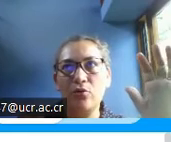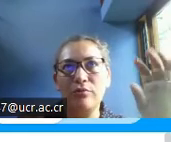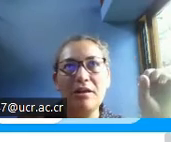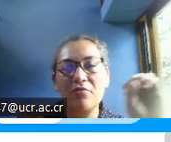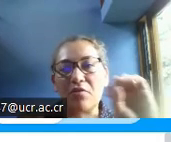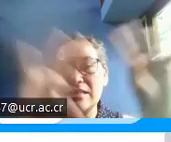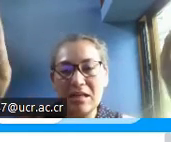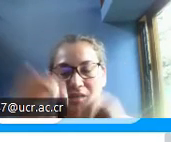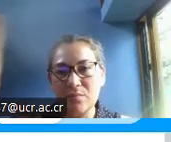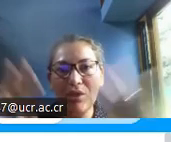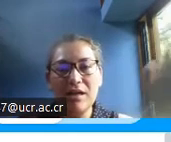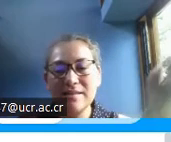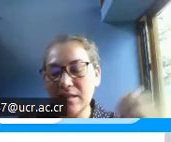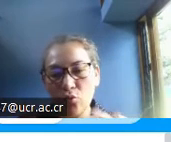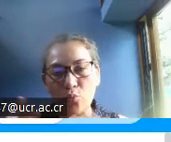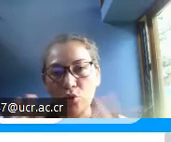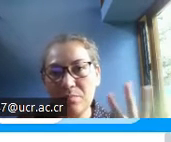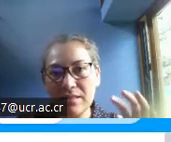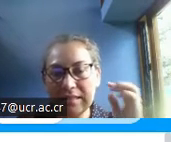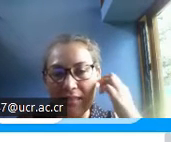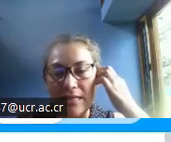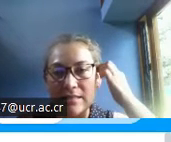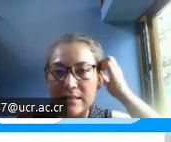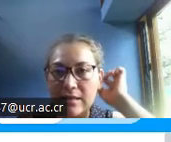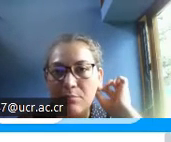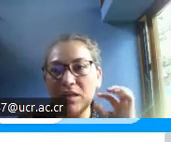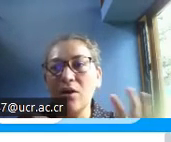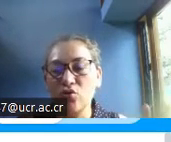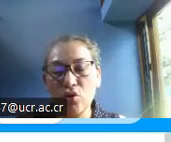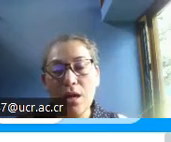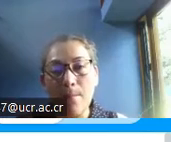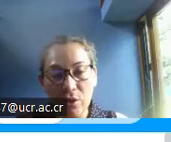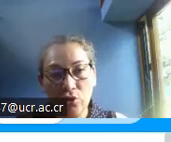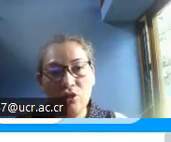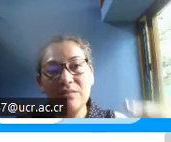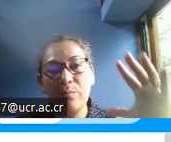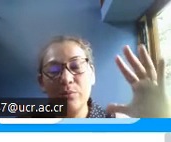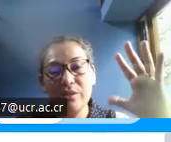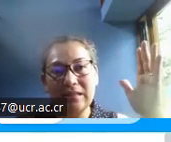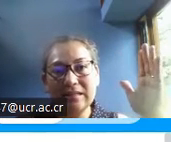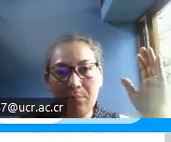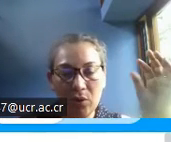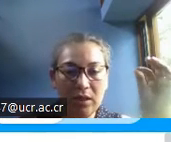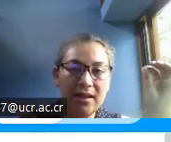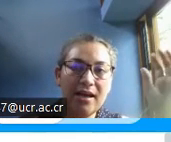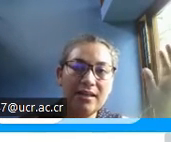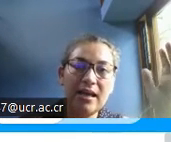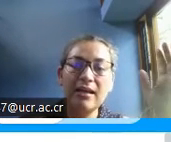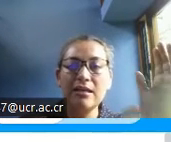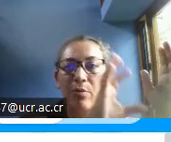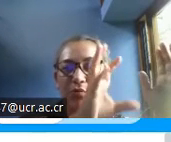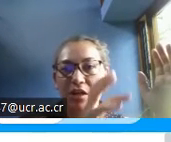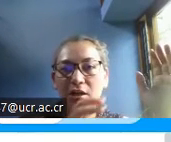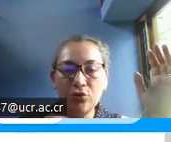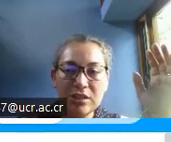¿cómo llamarlo? Enraizar, ¿verdad? Se puede hacer en múltiples videos. Pero entonces vamos a partir siempre de una idea